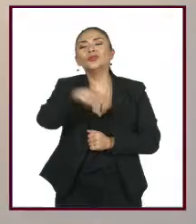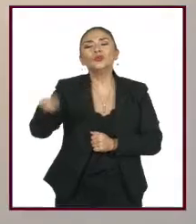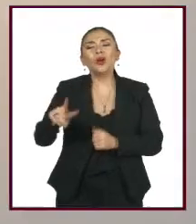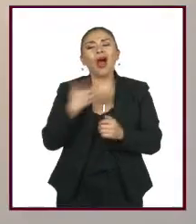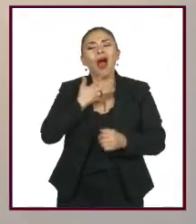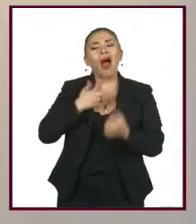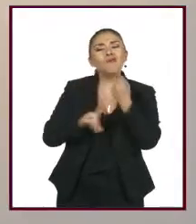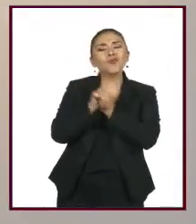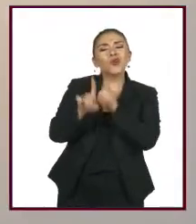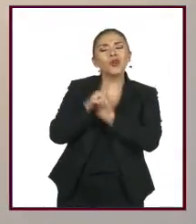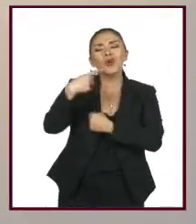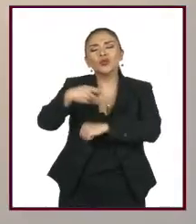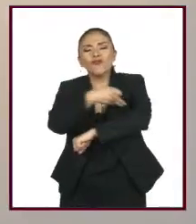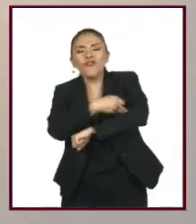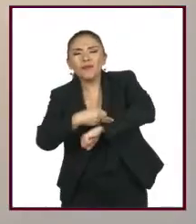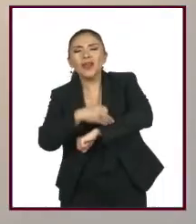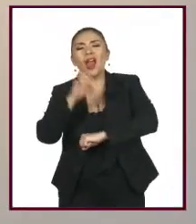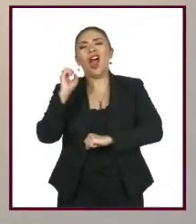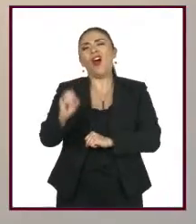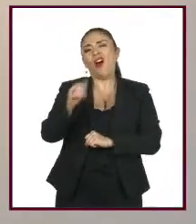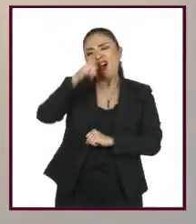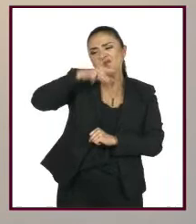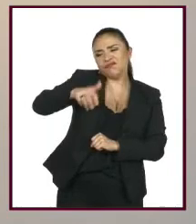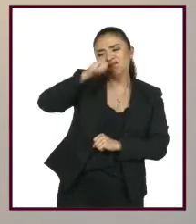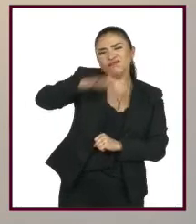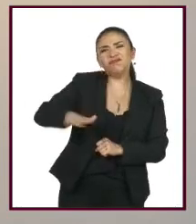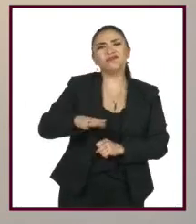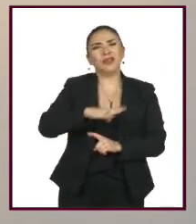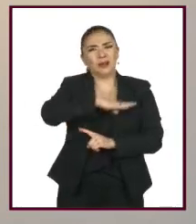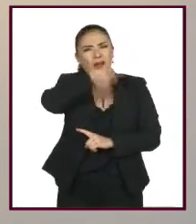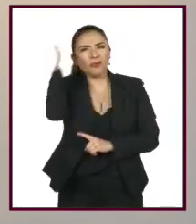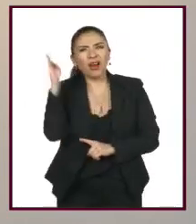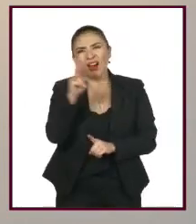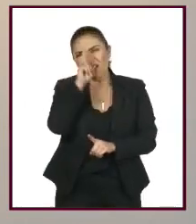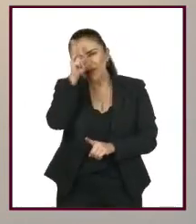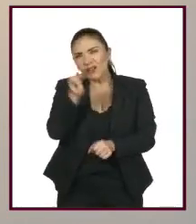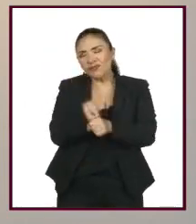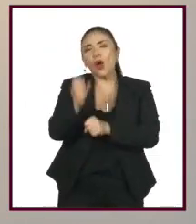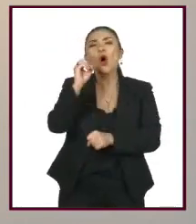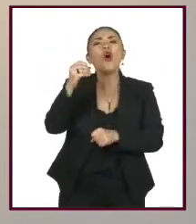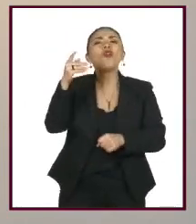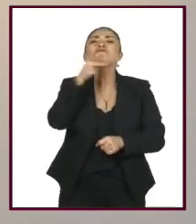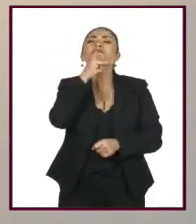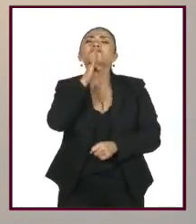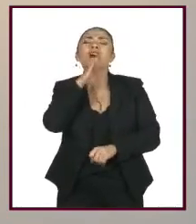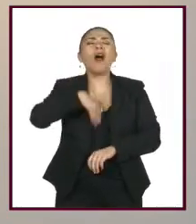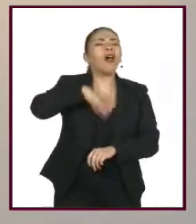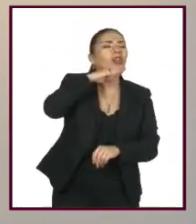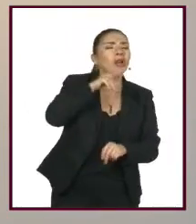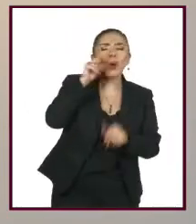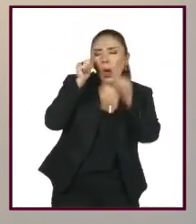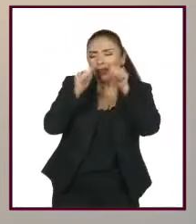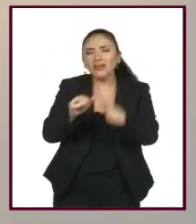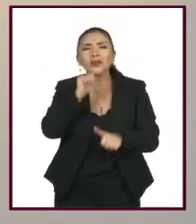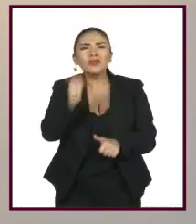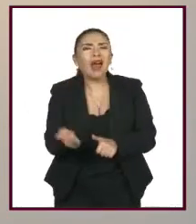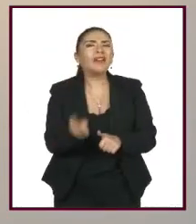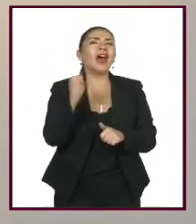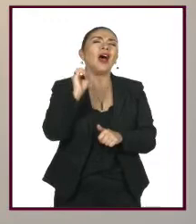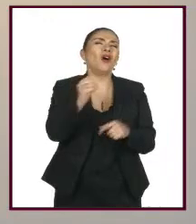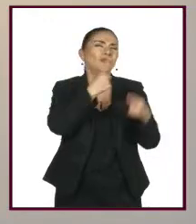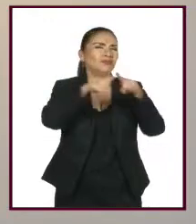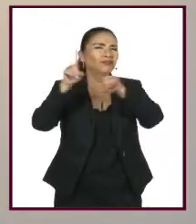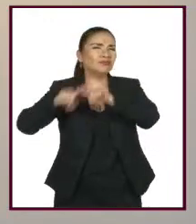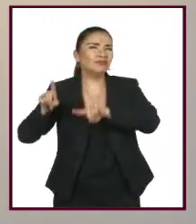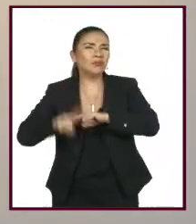ambientes familiares pues agresivos o de una mala supervisión o de estigmatización en la cual